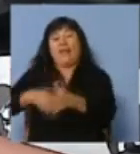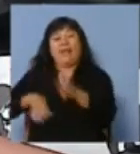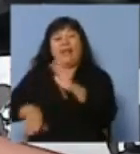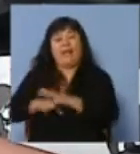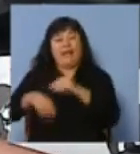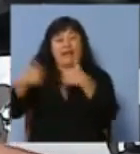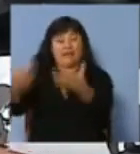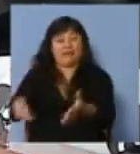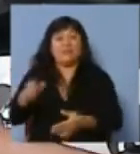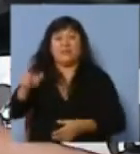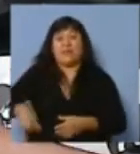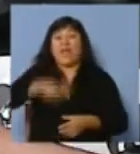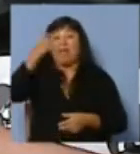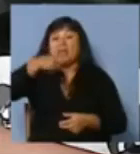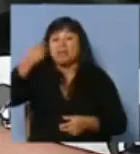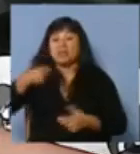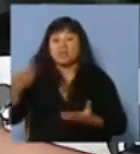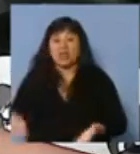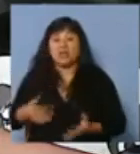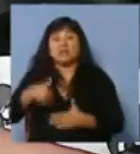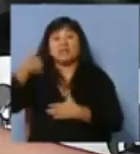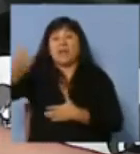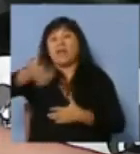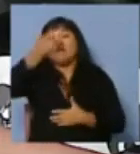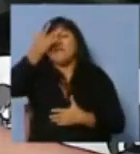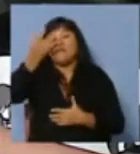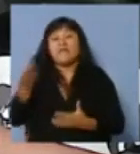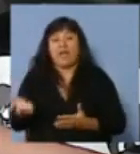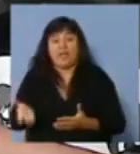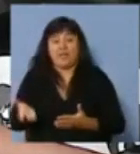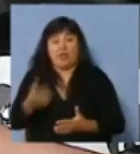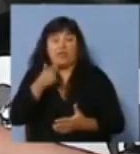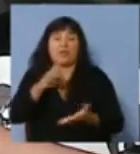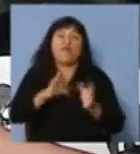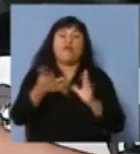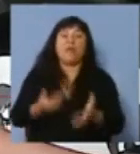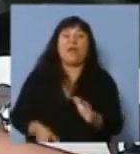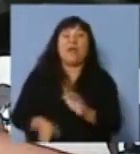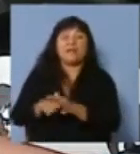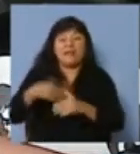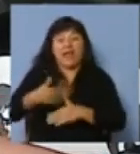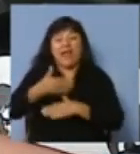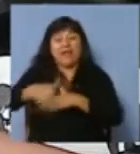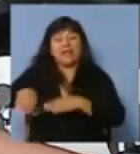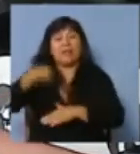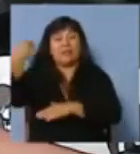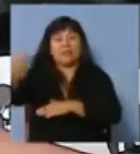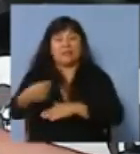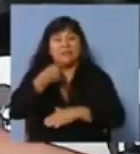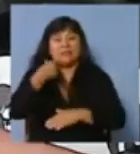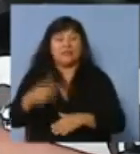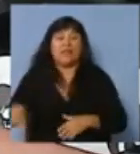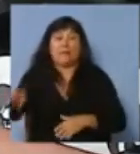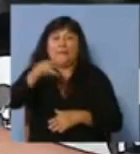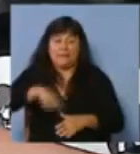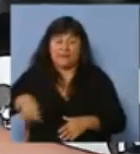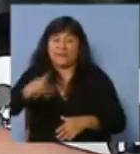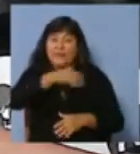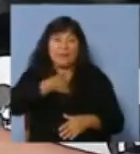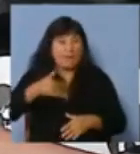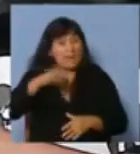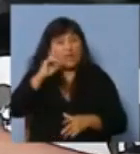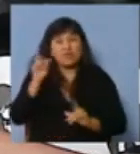dejar un enfermo en la calle no sabe si algunas madres no saben cómo va a dónde dirigirse y bueno nosotros también cuando van anaran a nuestras reuniones